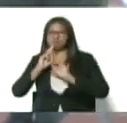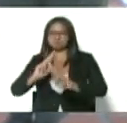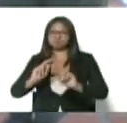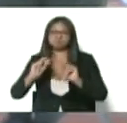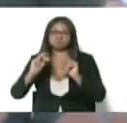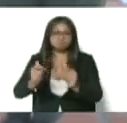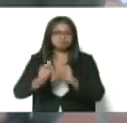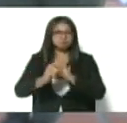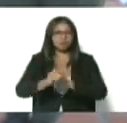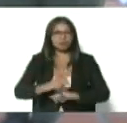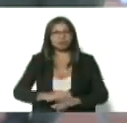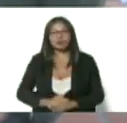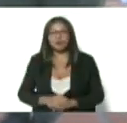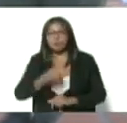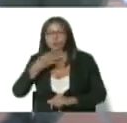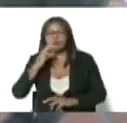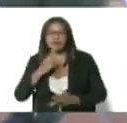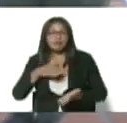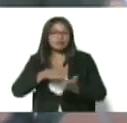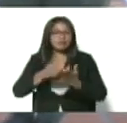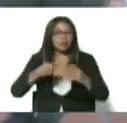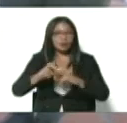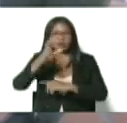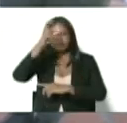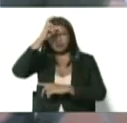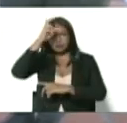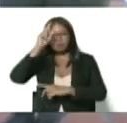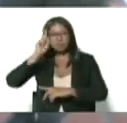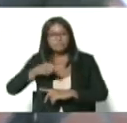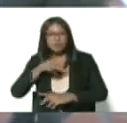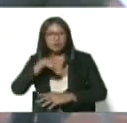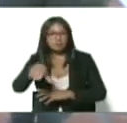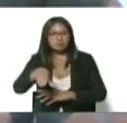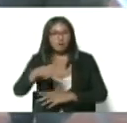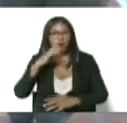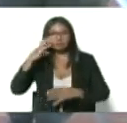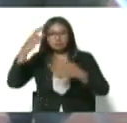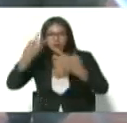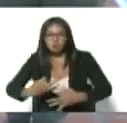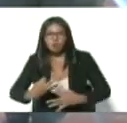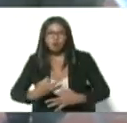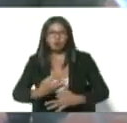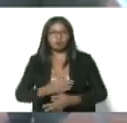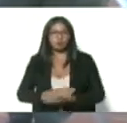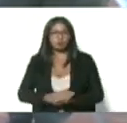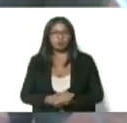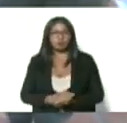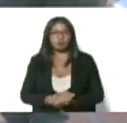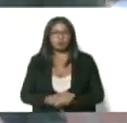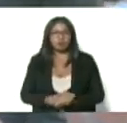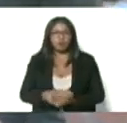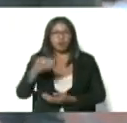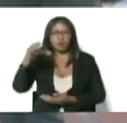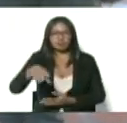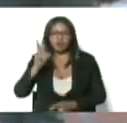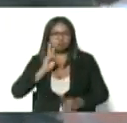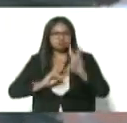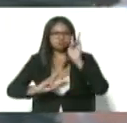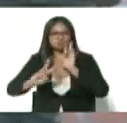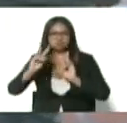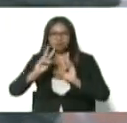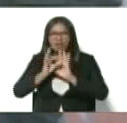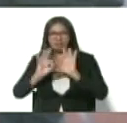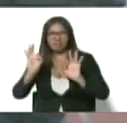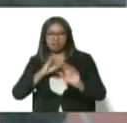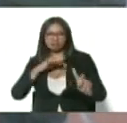efectivo para seguir garantizando que falcón sea un estado seguro sea un estado inexpugnable y que ningún